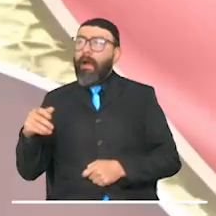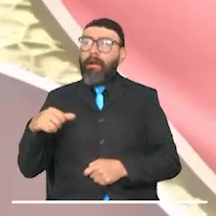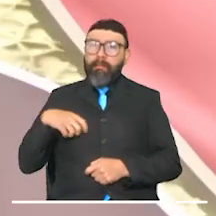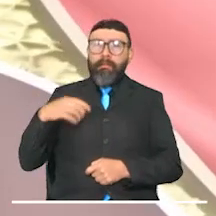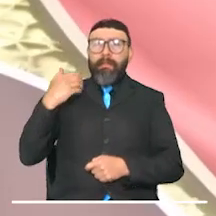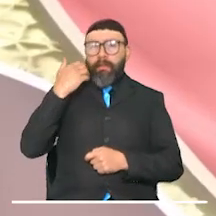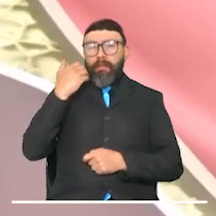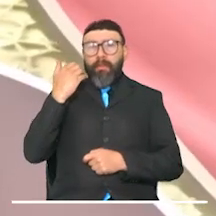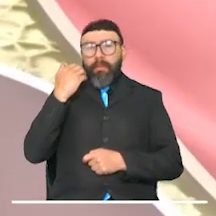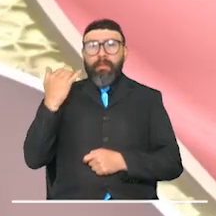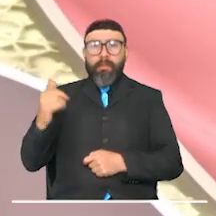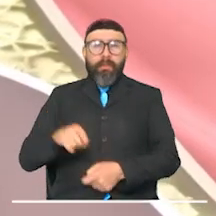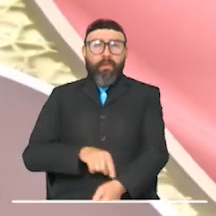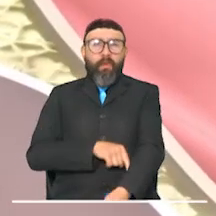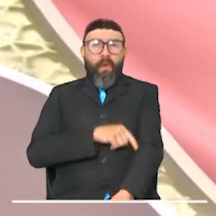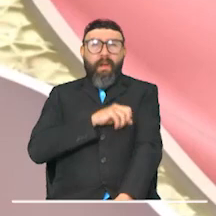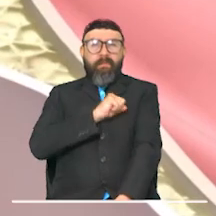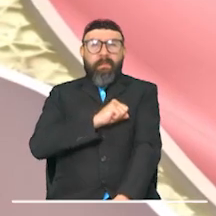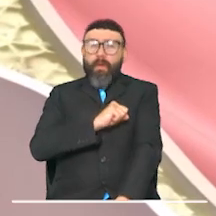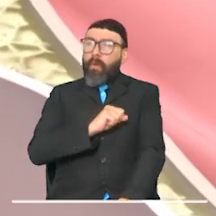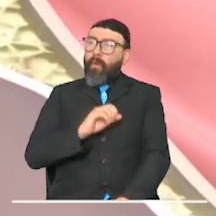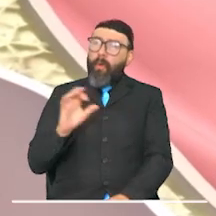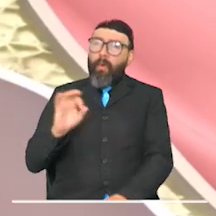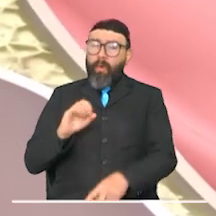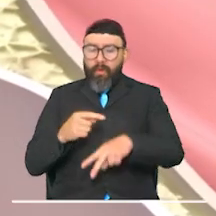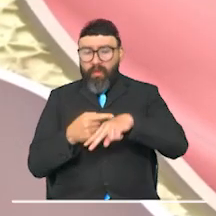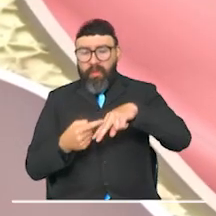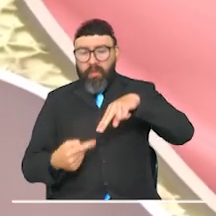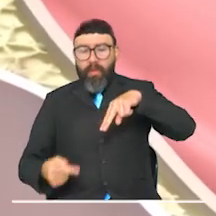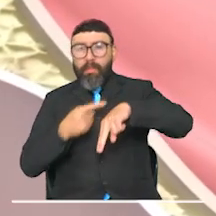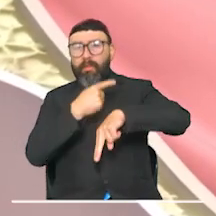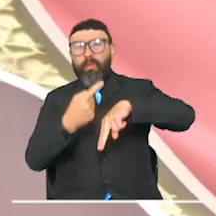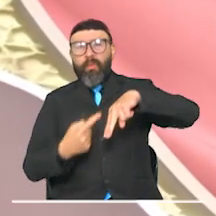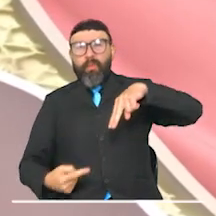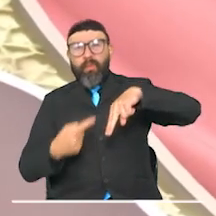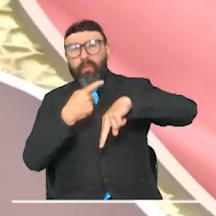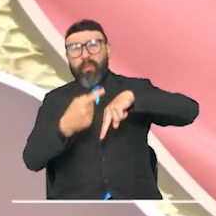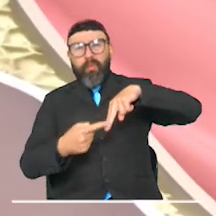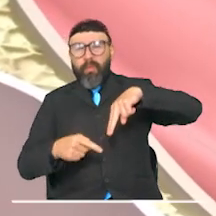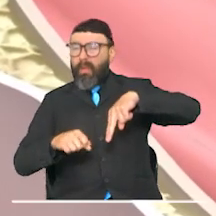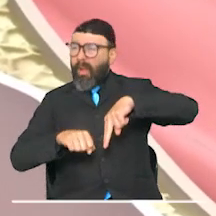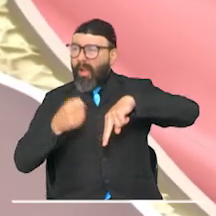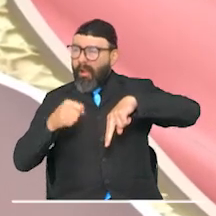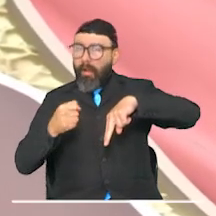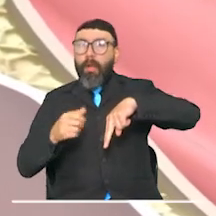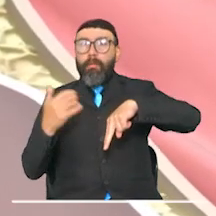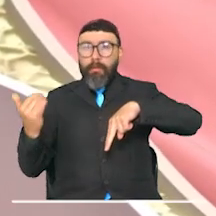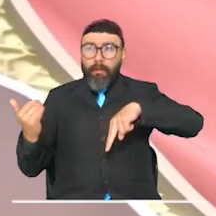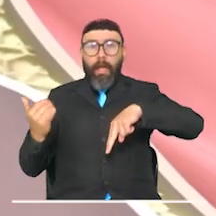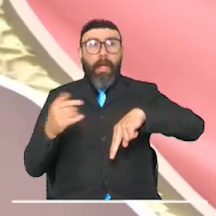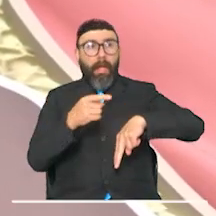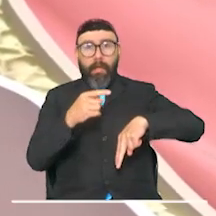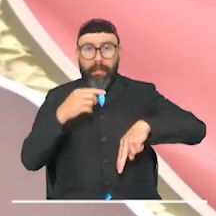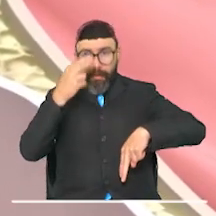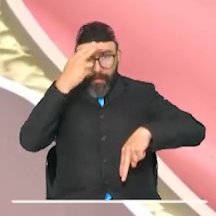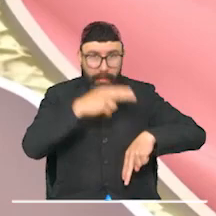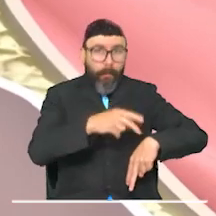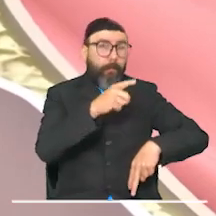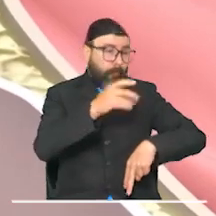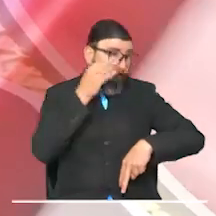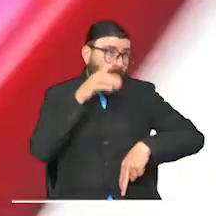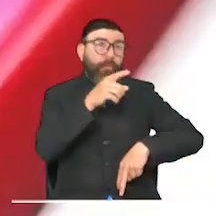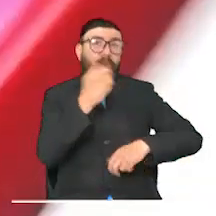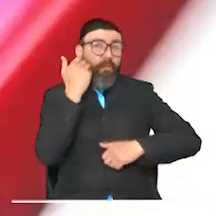arteriopatía o trastornos venosos malformaciones venosas si estos pacientes debemos estudiarlos a temprana edad yo tengo